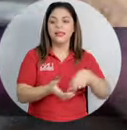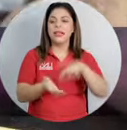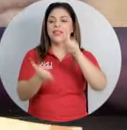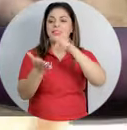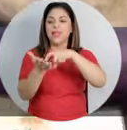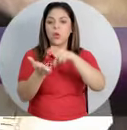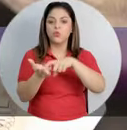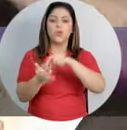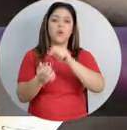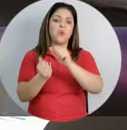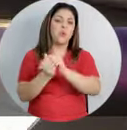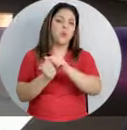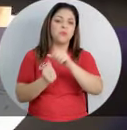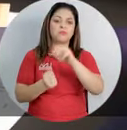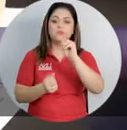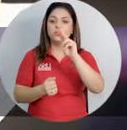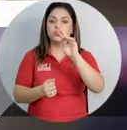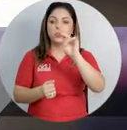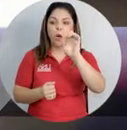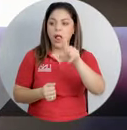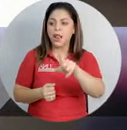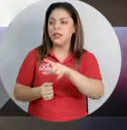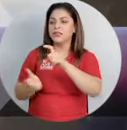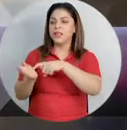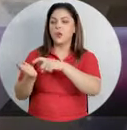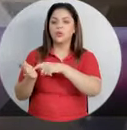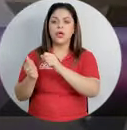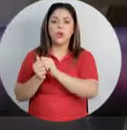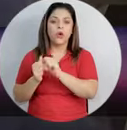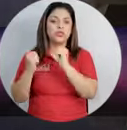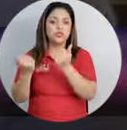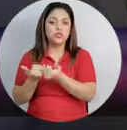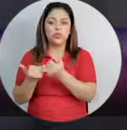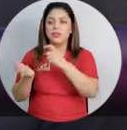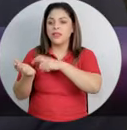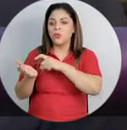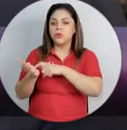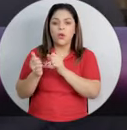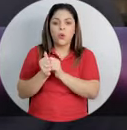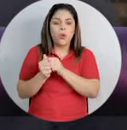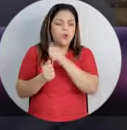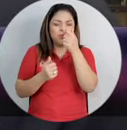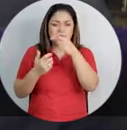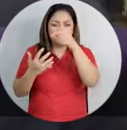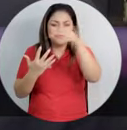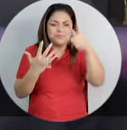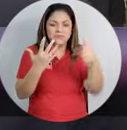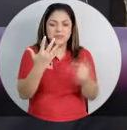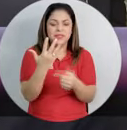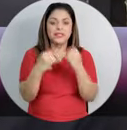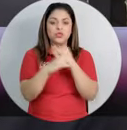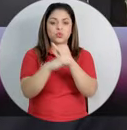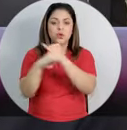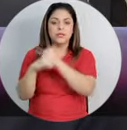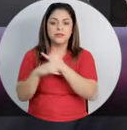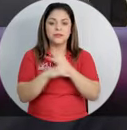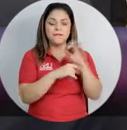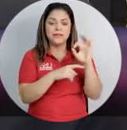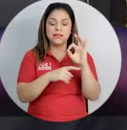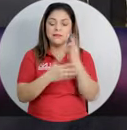deuda que tengo en la tarjeta, que tengo con la mutual, que tengo con la asociación, que tengo con el fondo, que tengo en general con